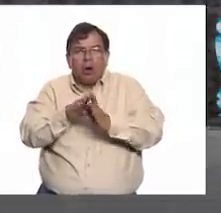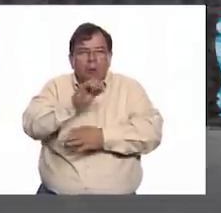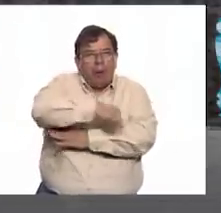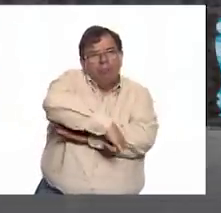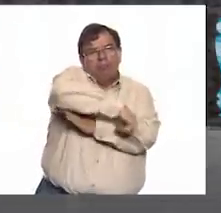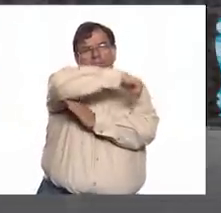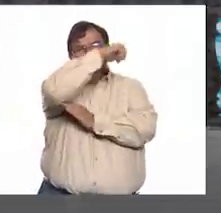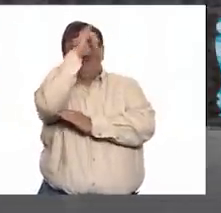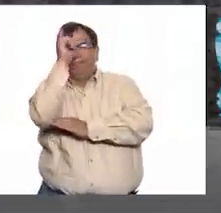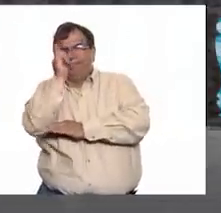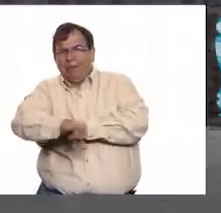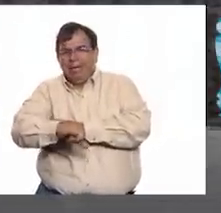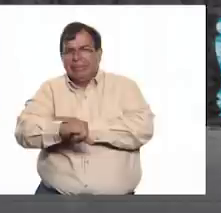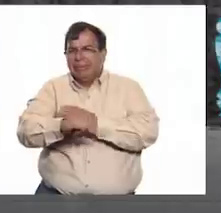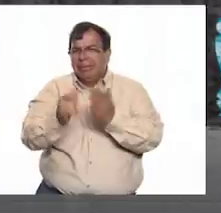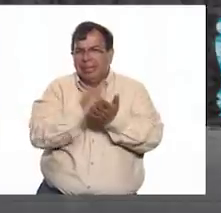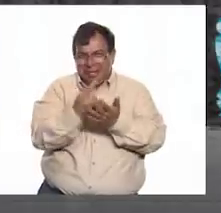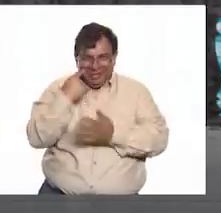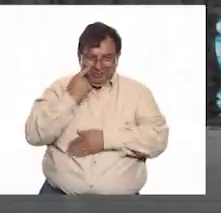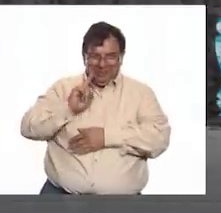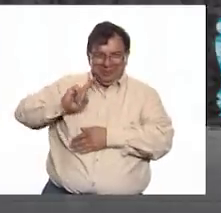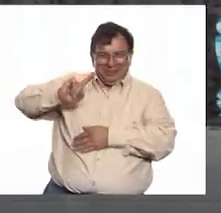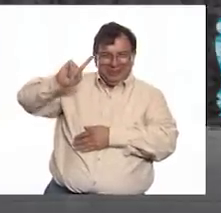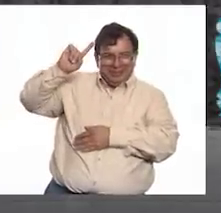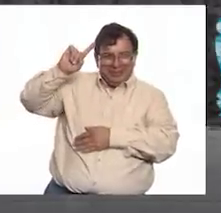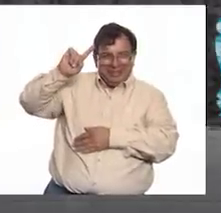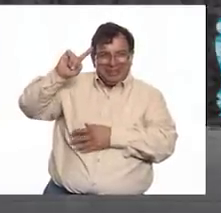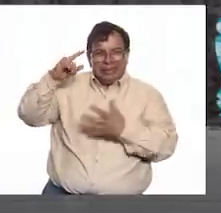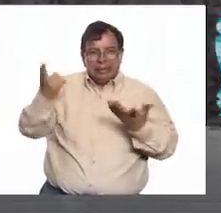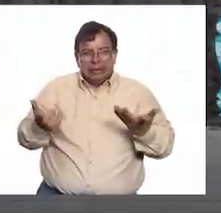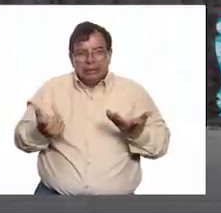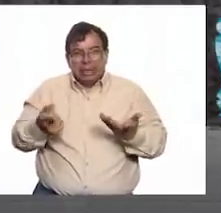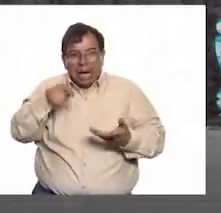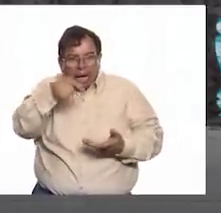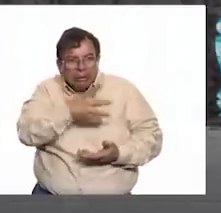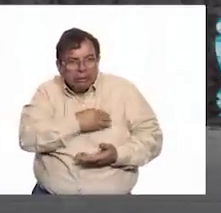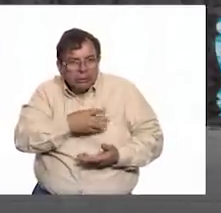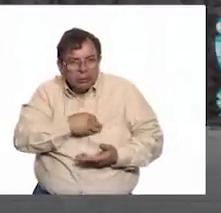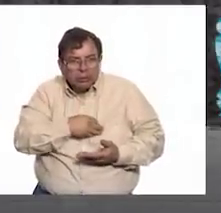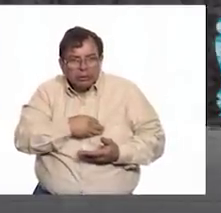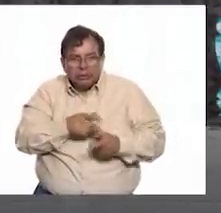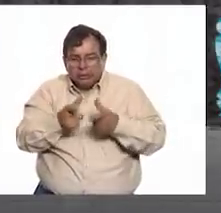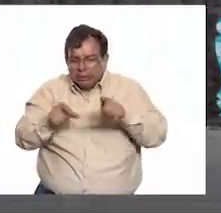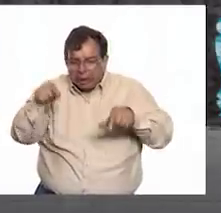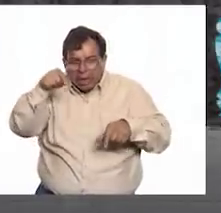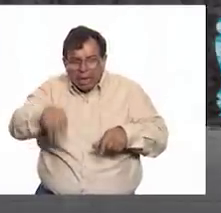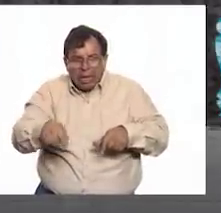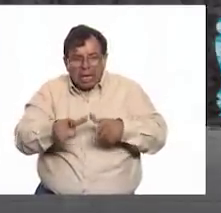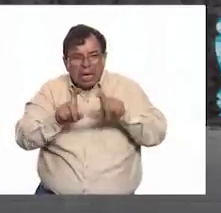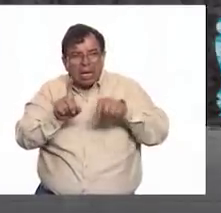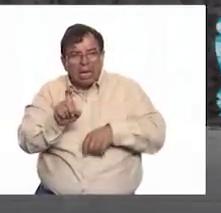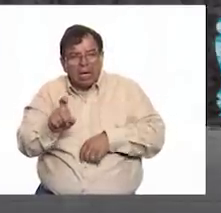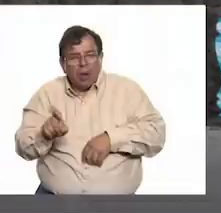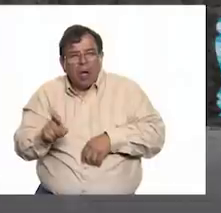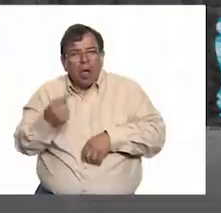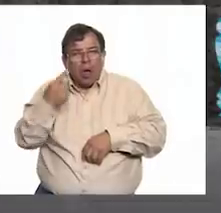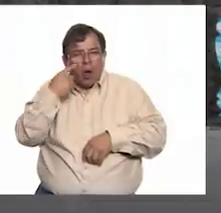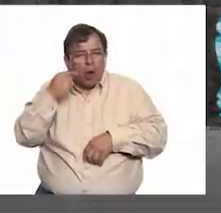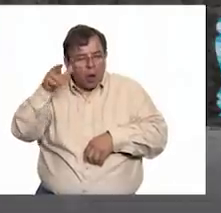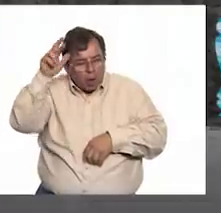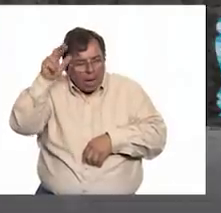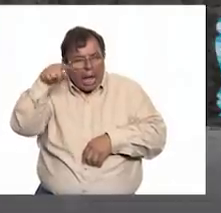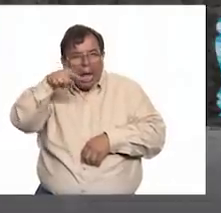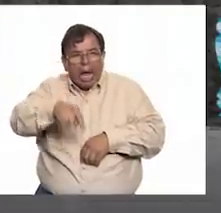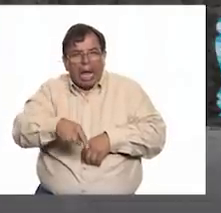ballena gris, como la que vemos aquí atrás. Se reproduce, las ballenas llegan a la laguna Ojo de Liebre, donde permanecen durante